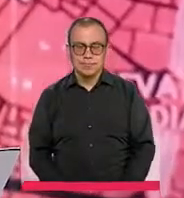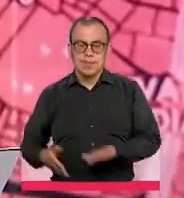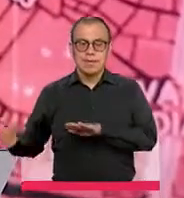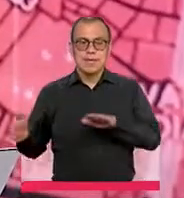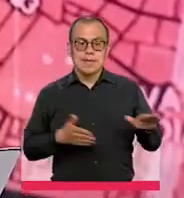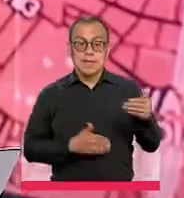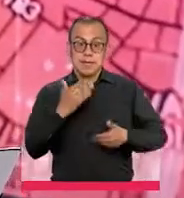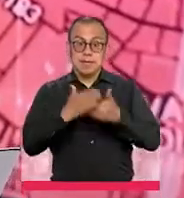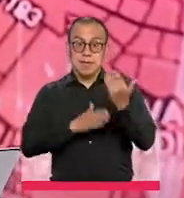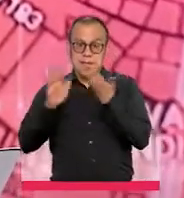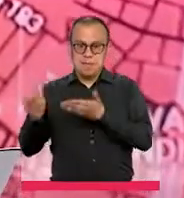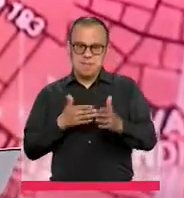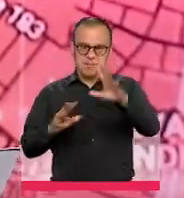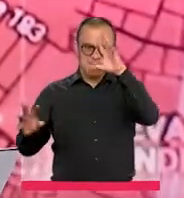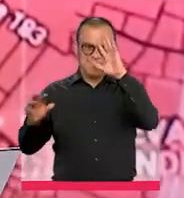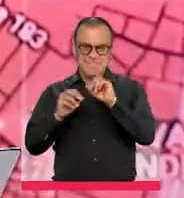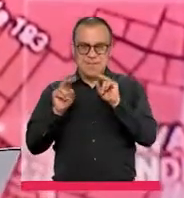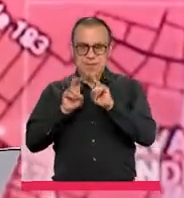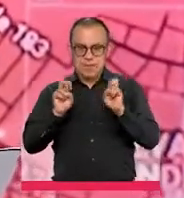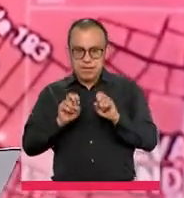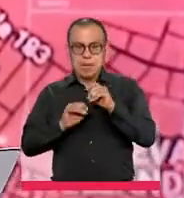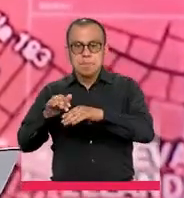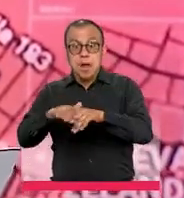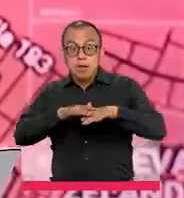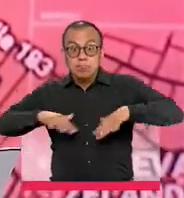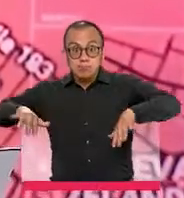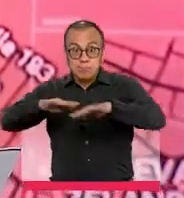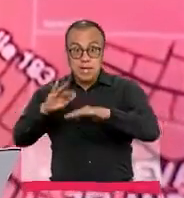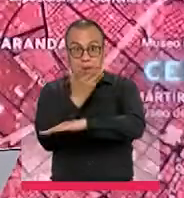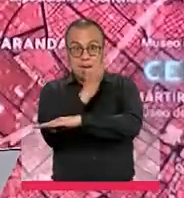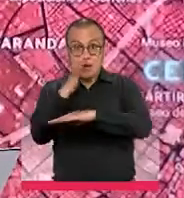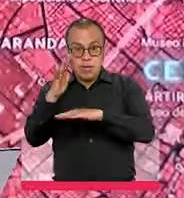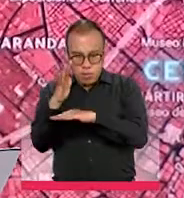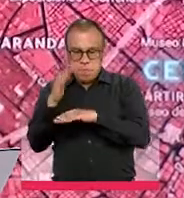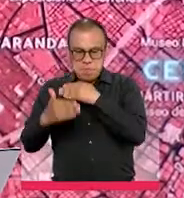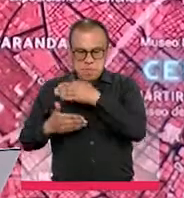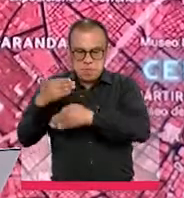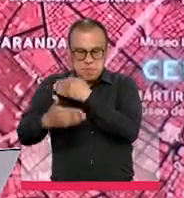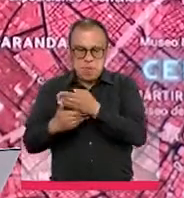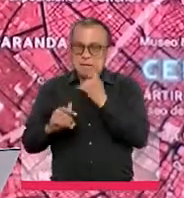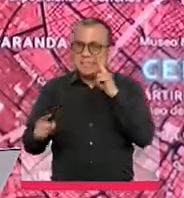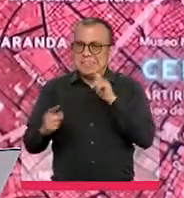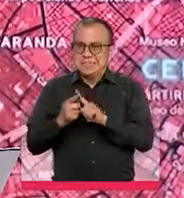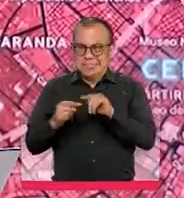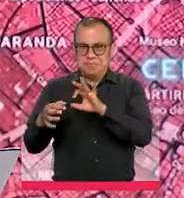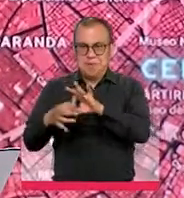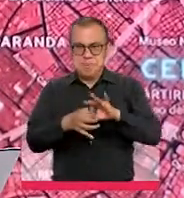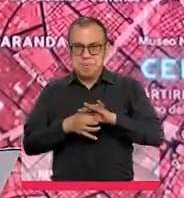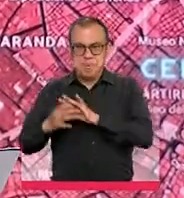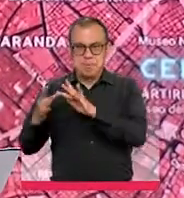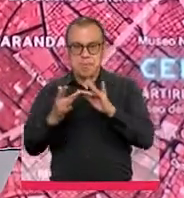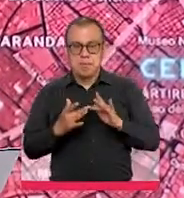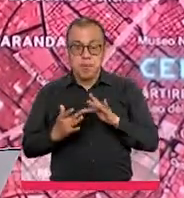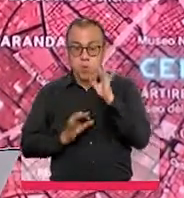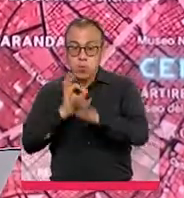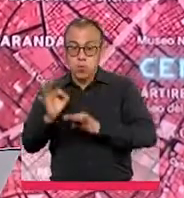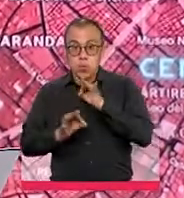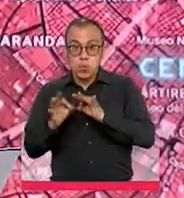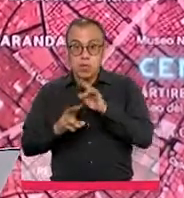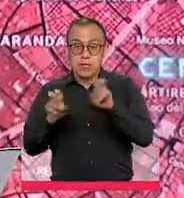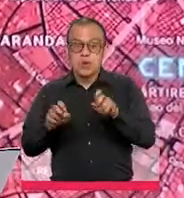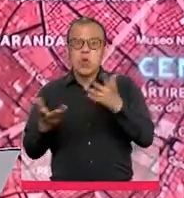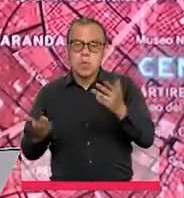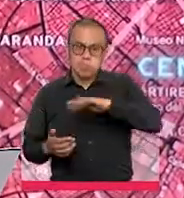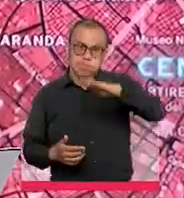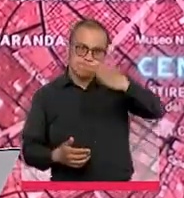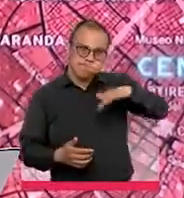Inicia el plan de consolidación de la reserva Thomas Van der Hamen. Este proceso es vital para la conectividad ecológica entre los cerros